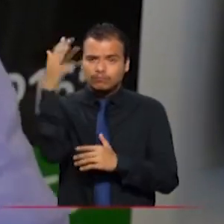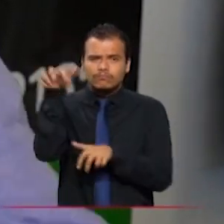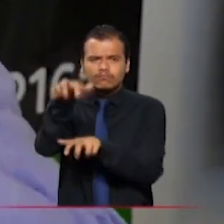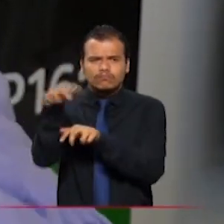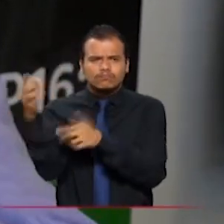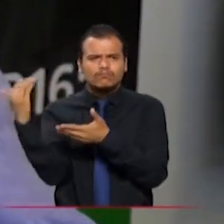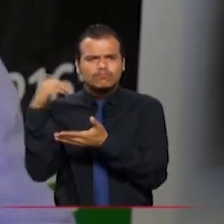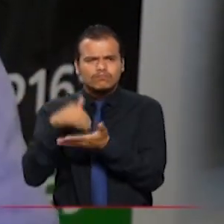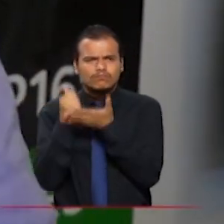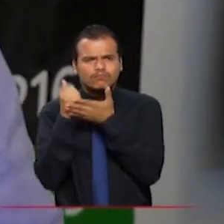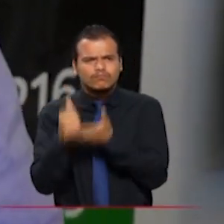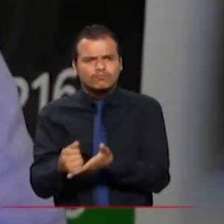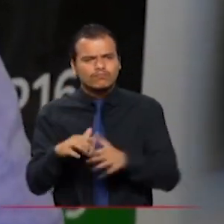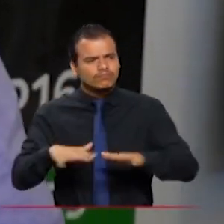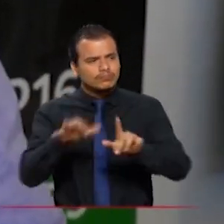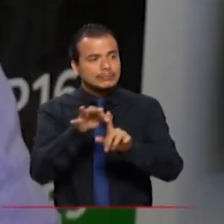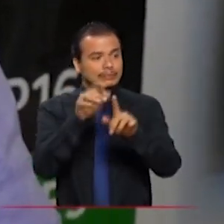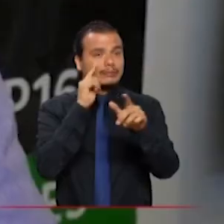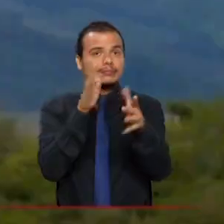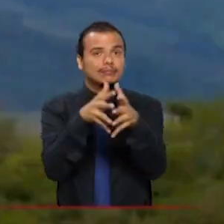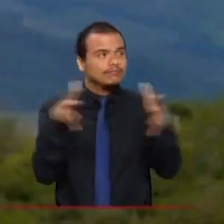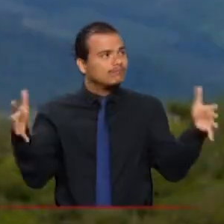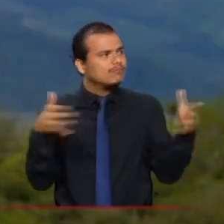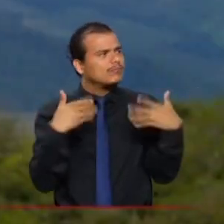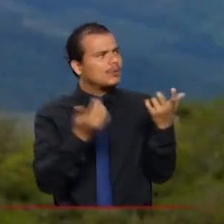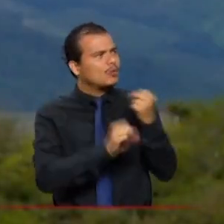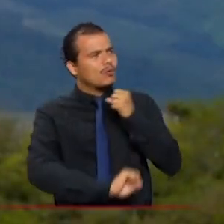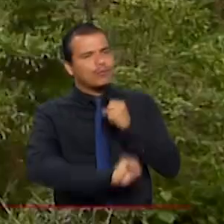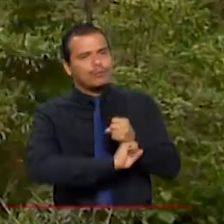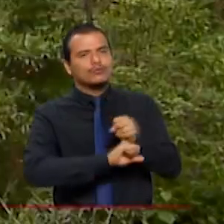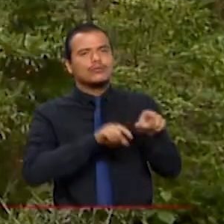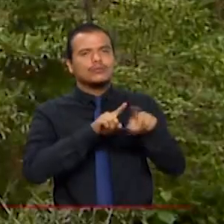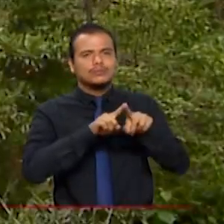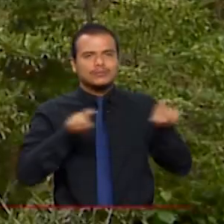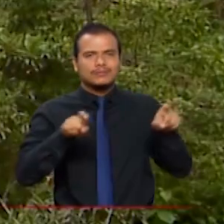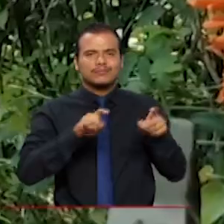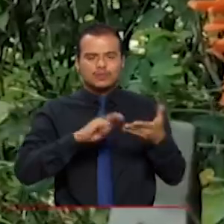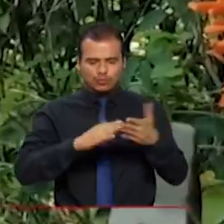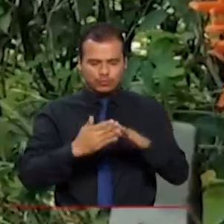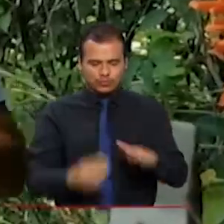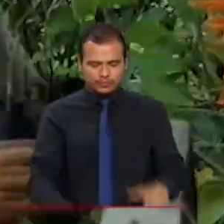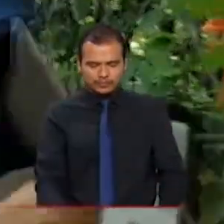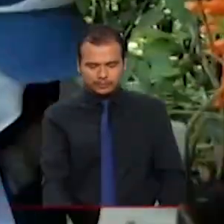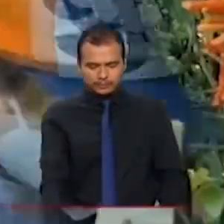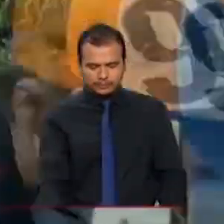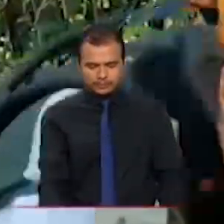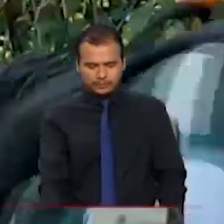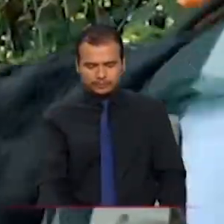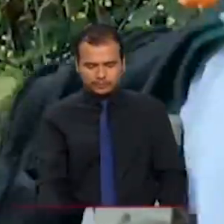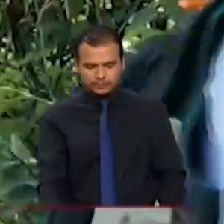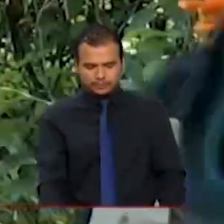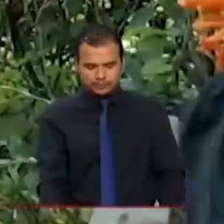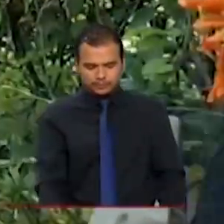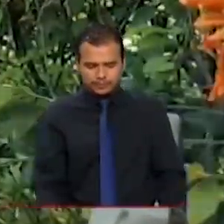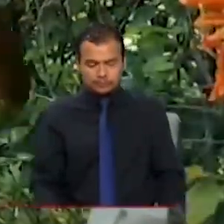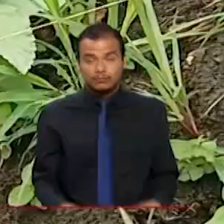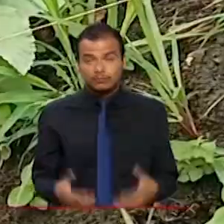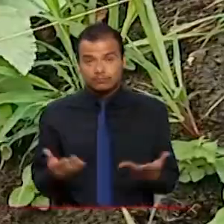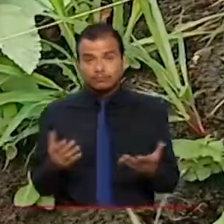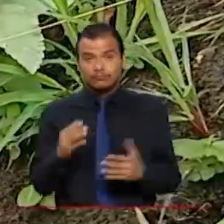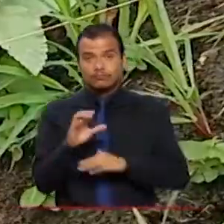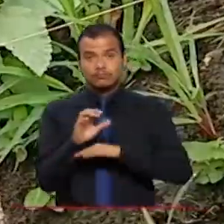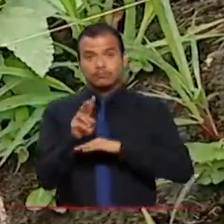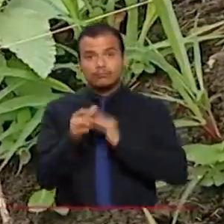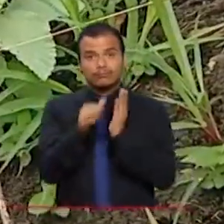supremamente importante, pero todo se hace de la mano de las comunidades. A través del programa Valle Más Verde, la CBC ha sembrado más de 9 millones de